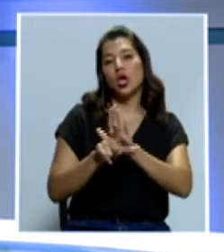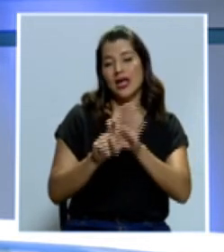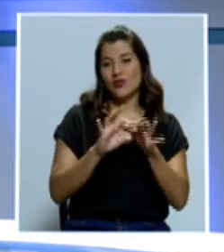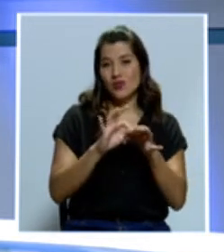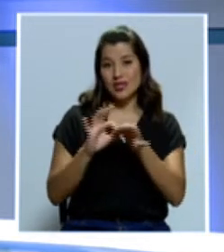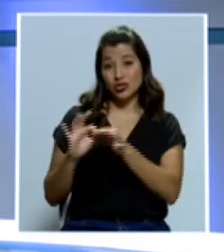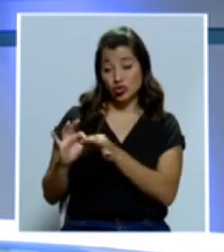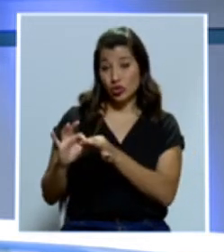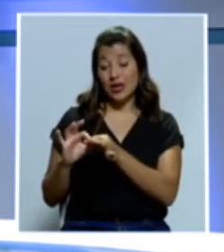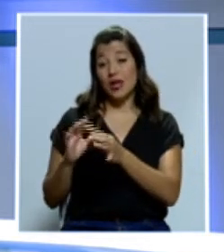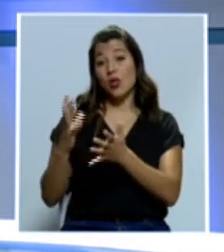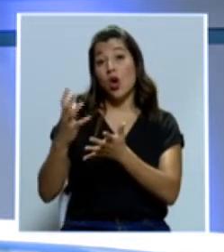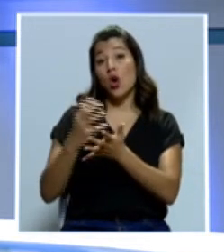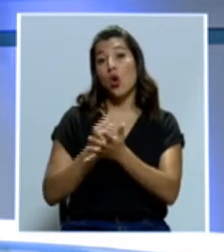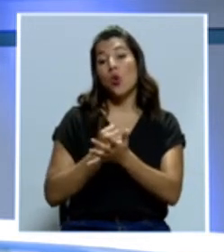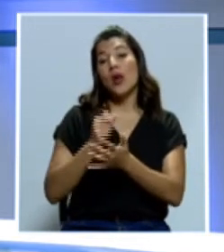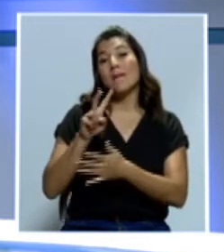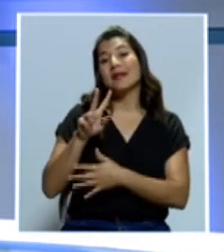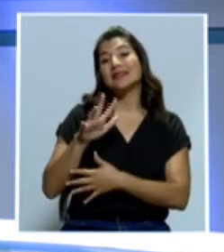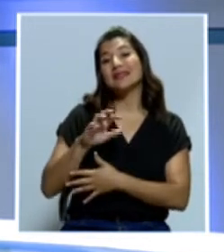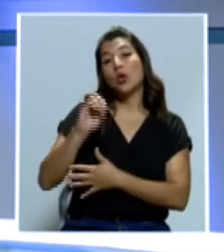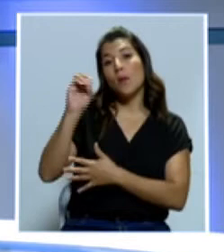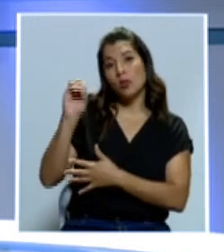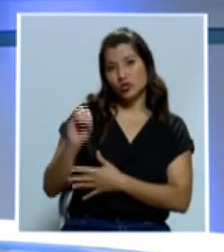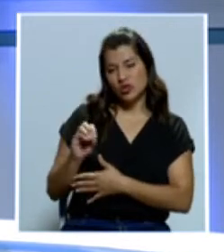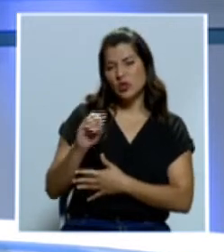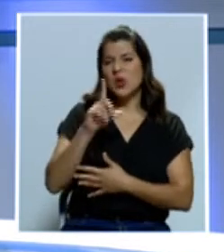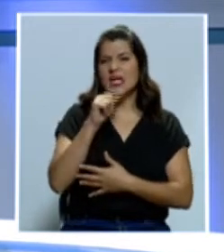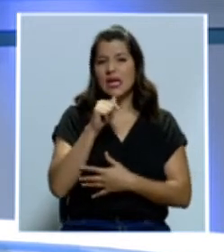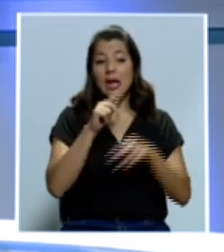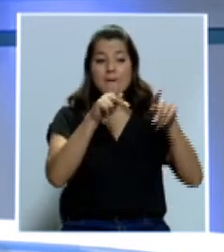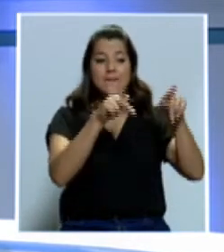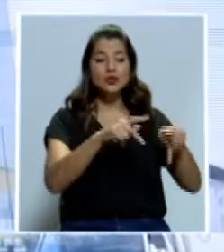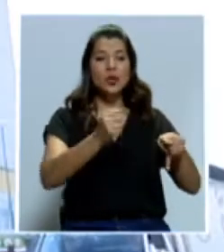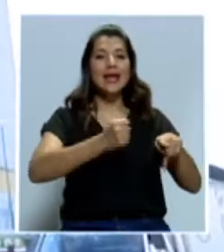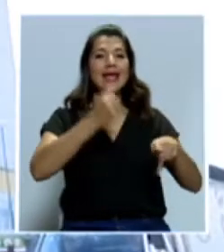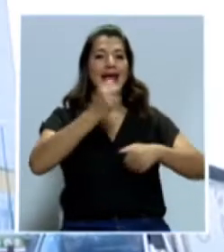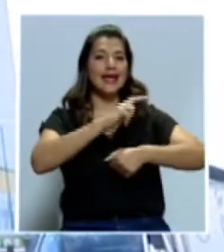a los premios otorgados por la Junta de Protección Social.